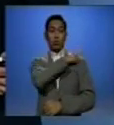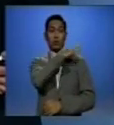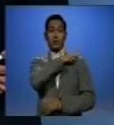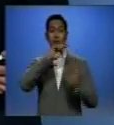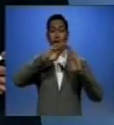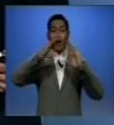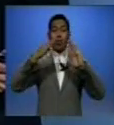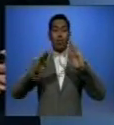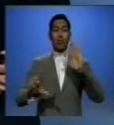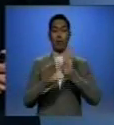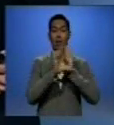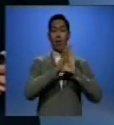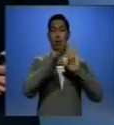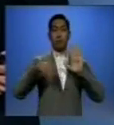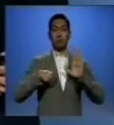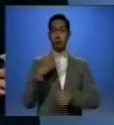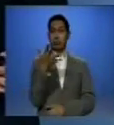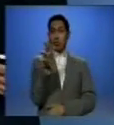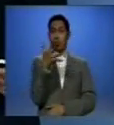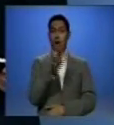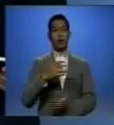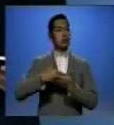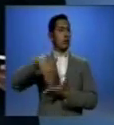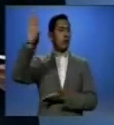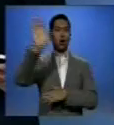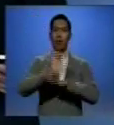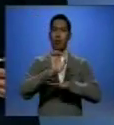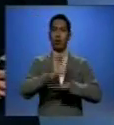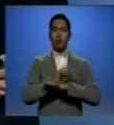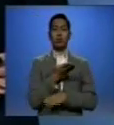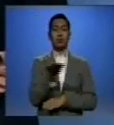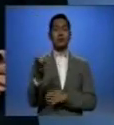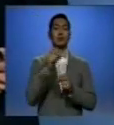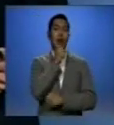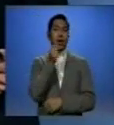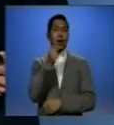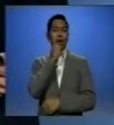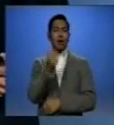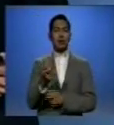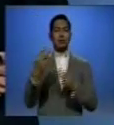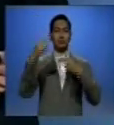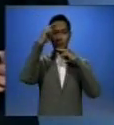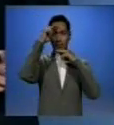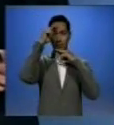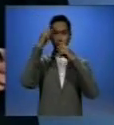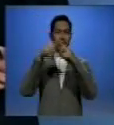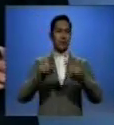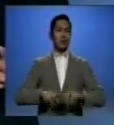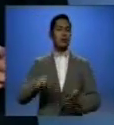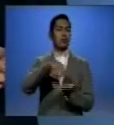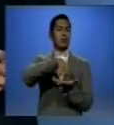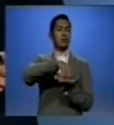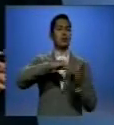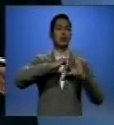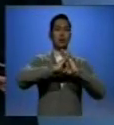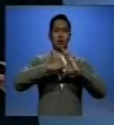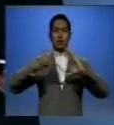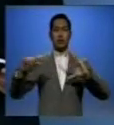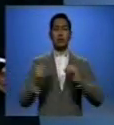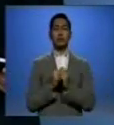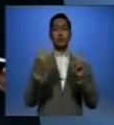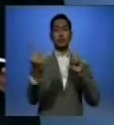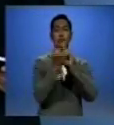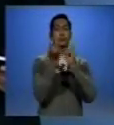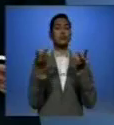leyes nacionales, deberá irse del país. Esto ocurrió durante una entrevista con medios de comunicación en la provincia de Santa Elena. En el